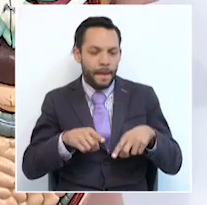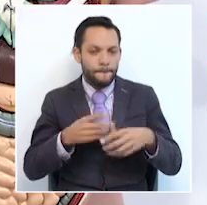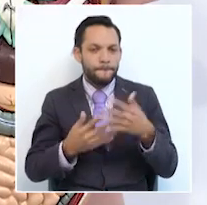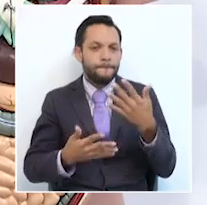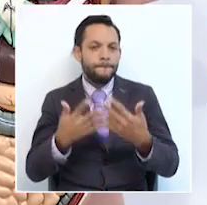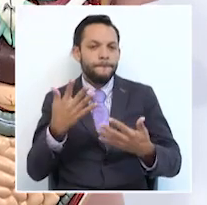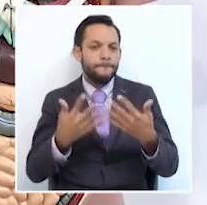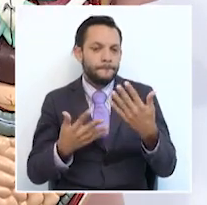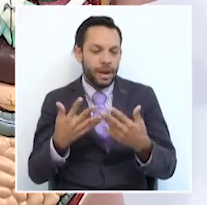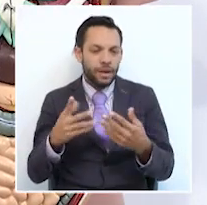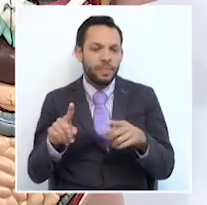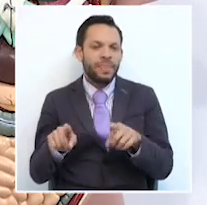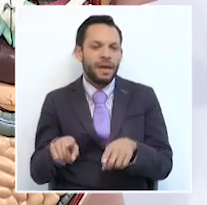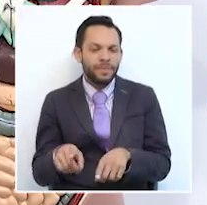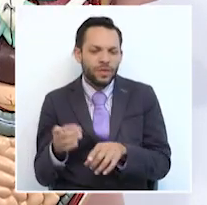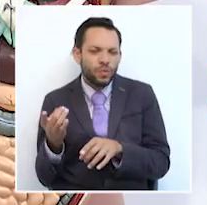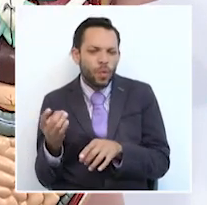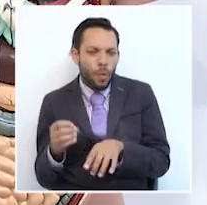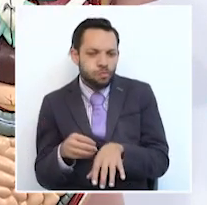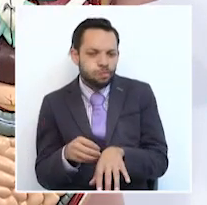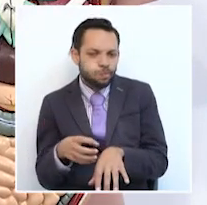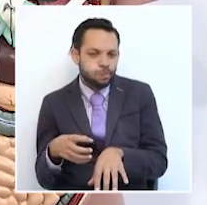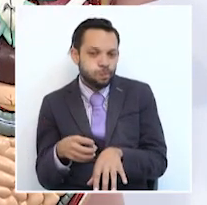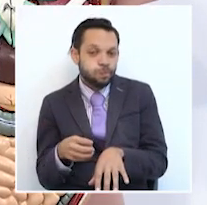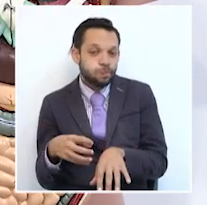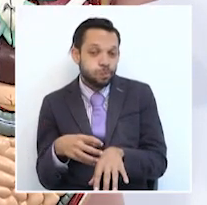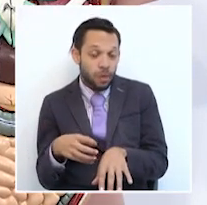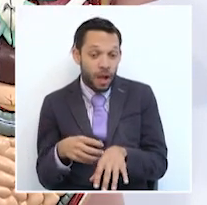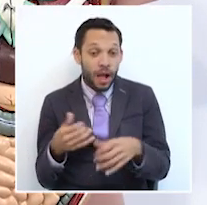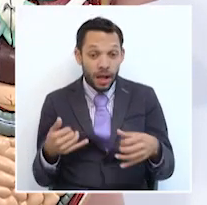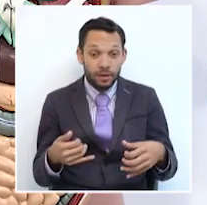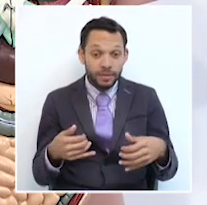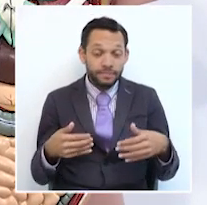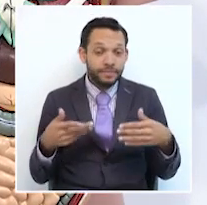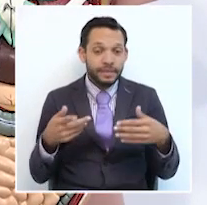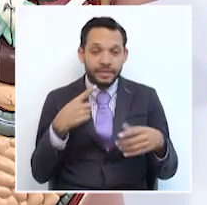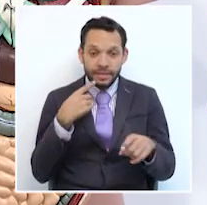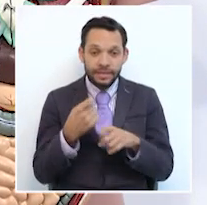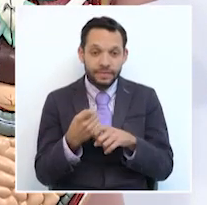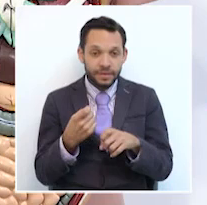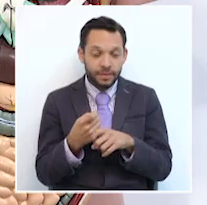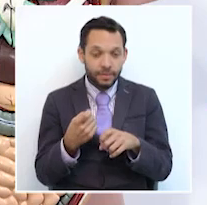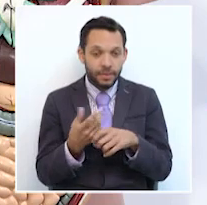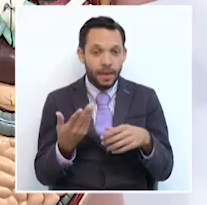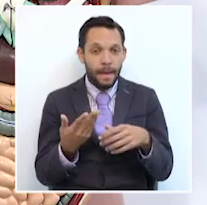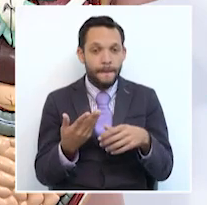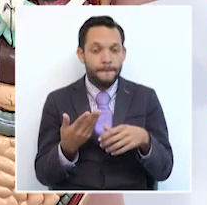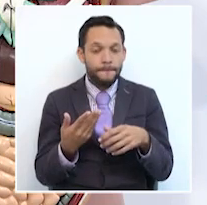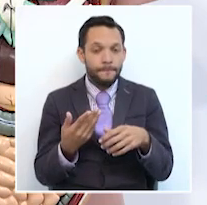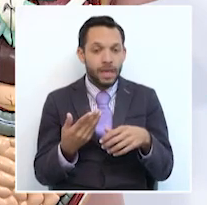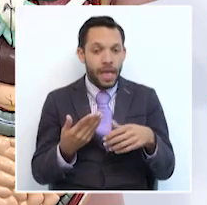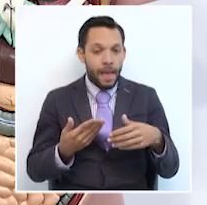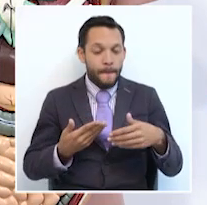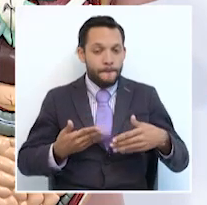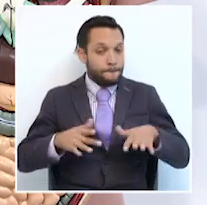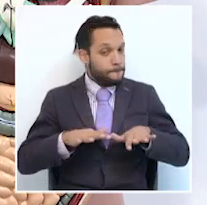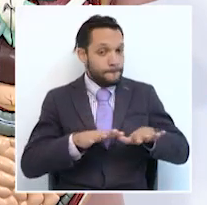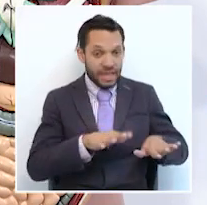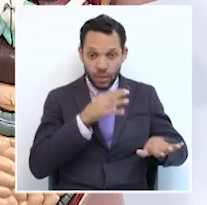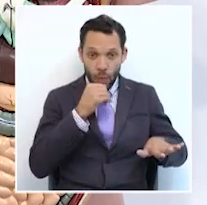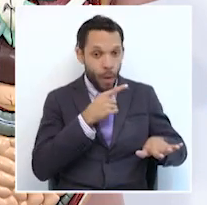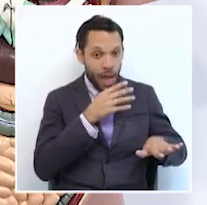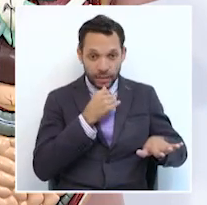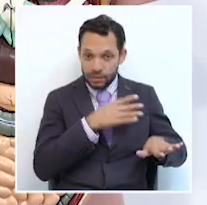estoy contenidos en su momento estoy imposibilitado porque mis brazos o mis piernas no metros no me puedo mover